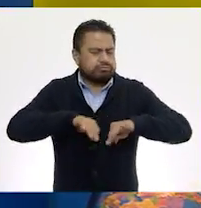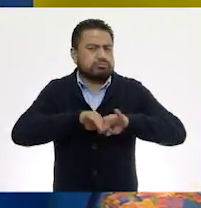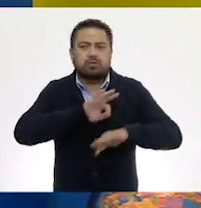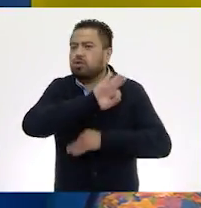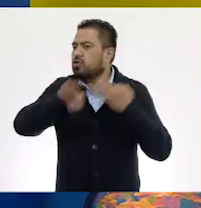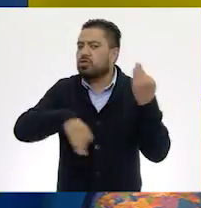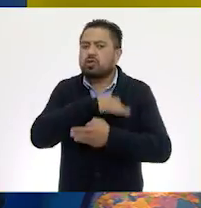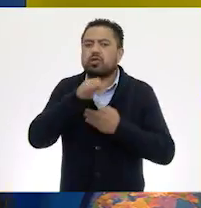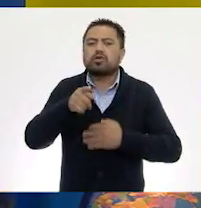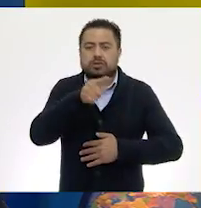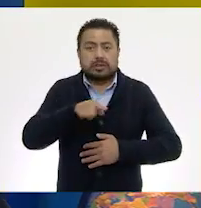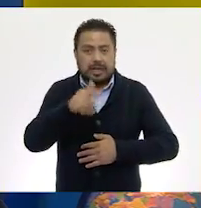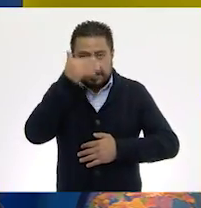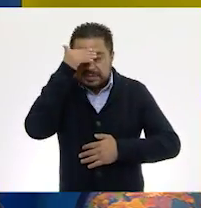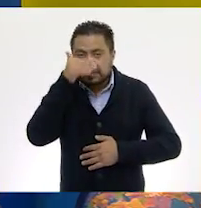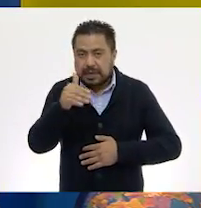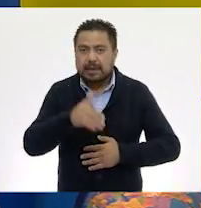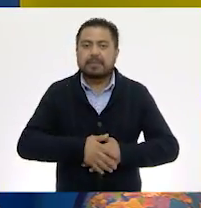todos ustedes lo sepan.